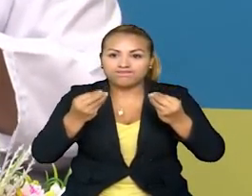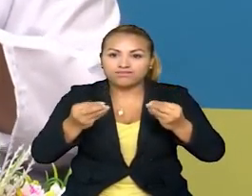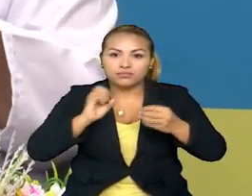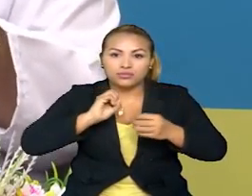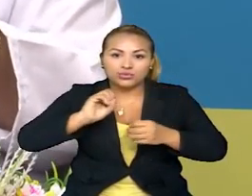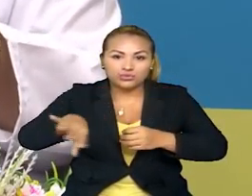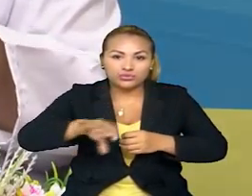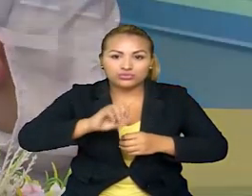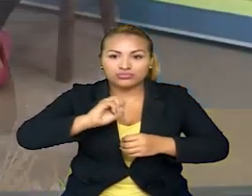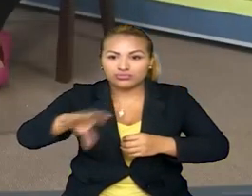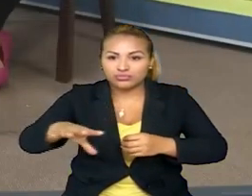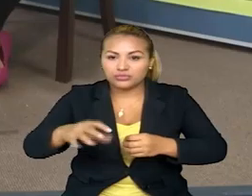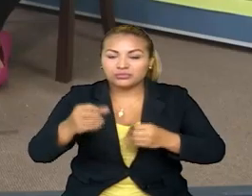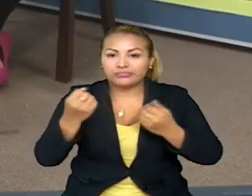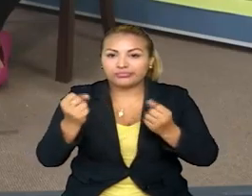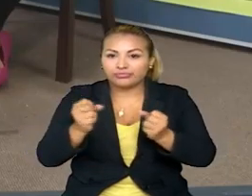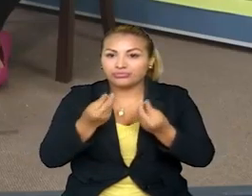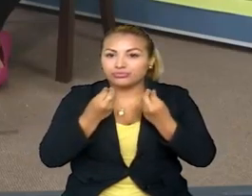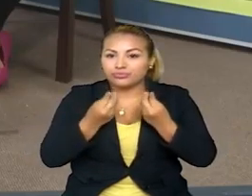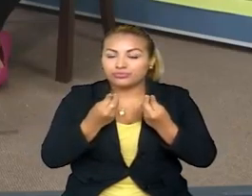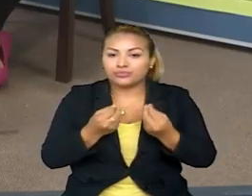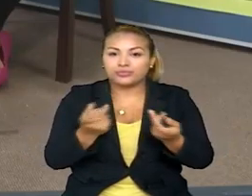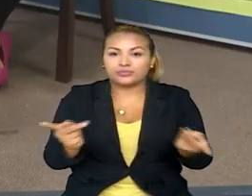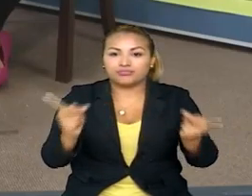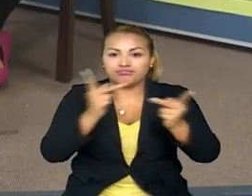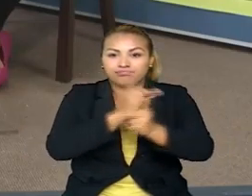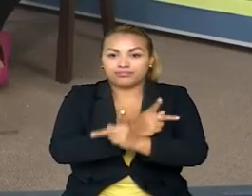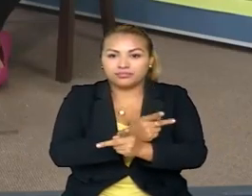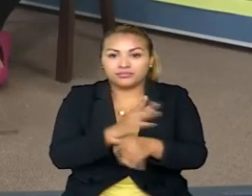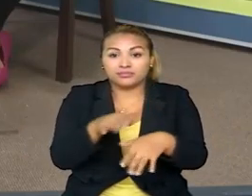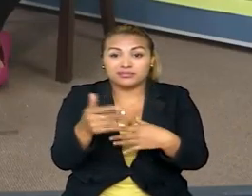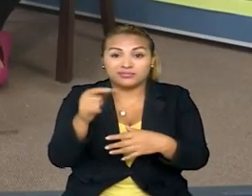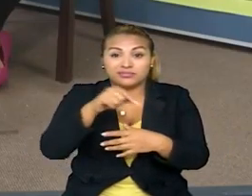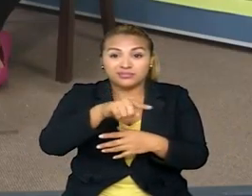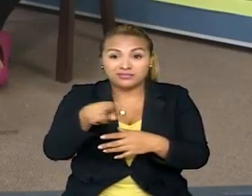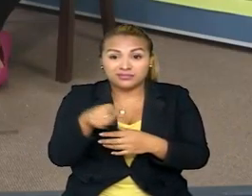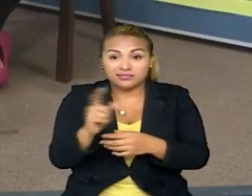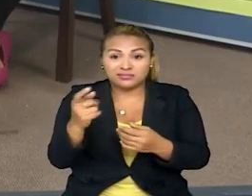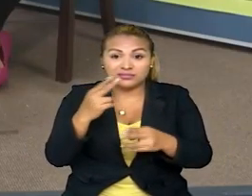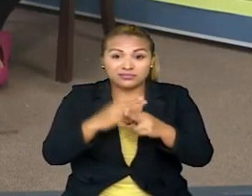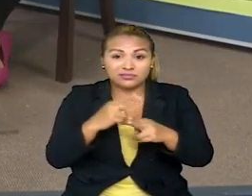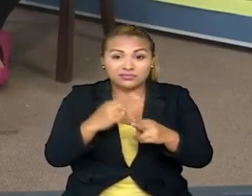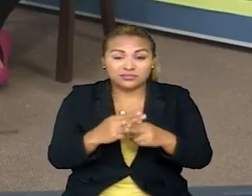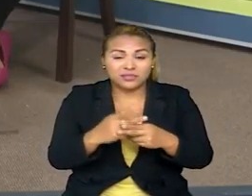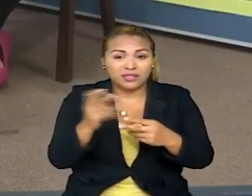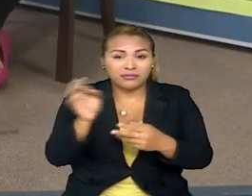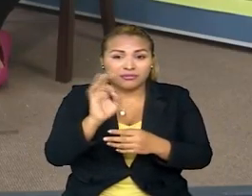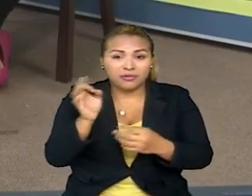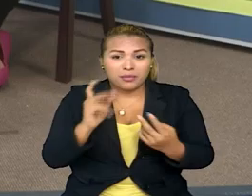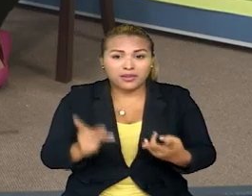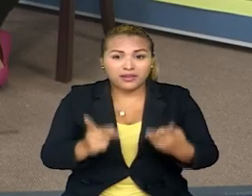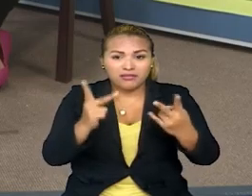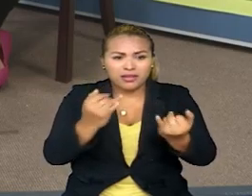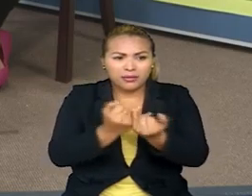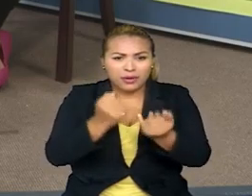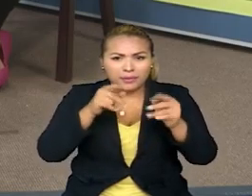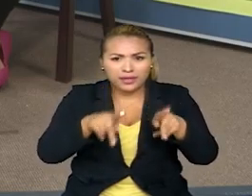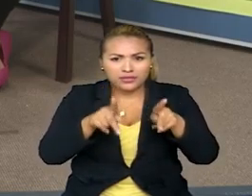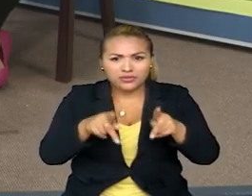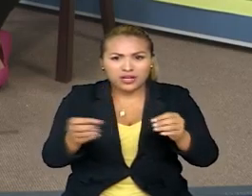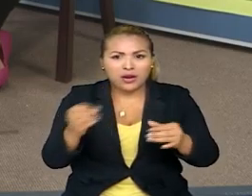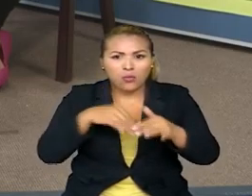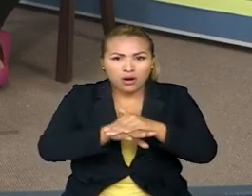eso es exorbitante eso se llama estilo de vida vicioso ya personas acumulador y que no sólo